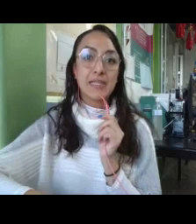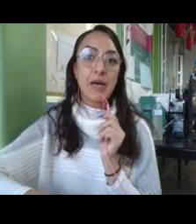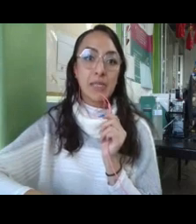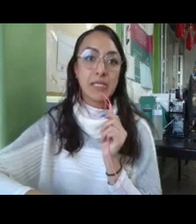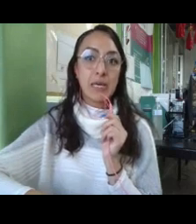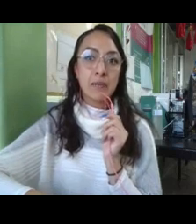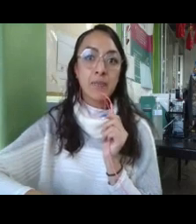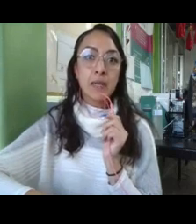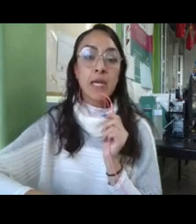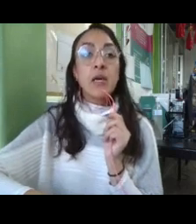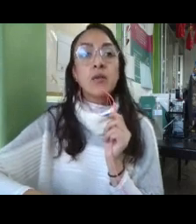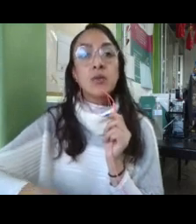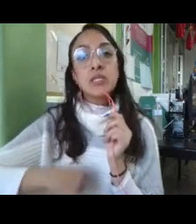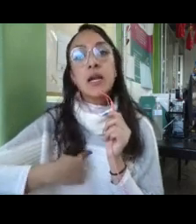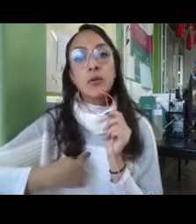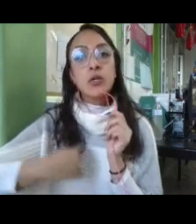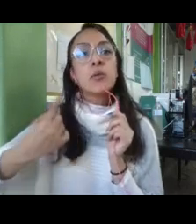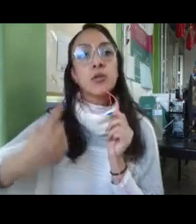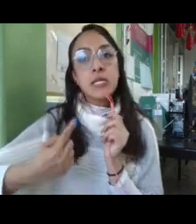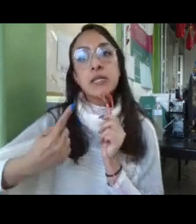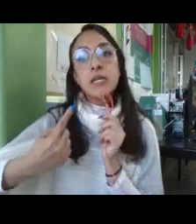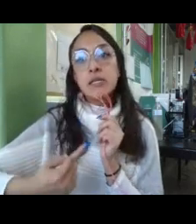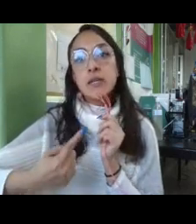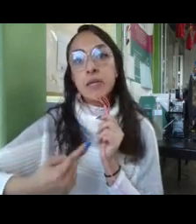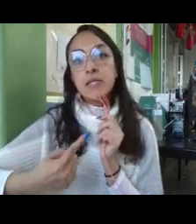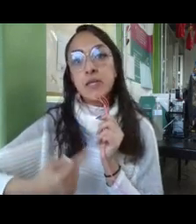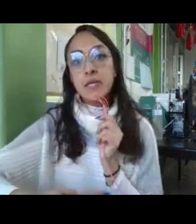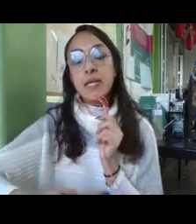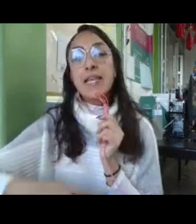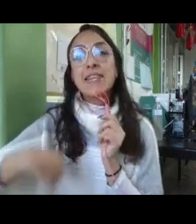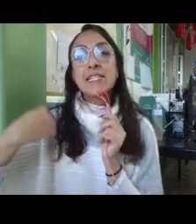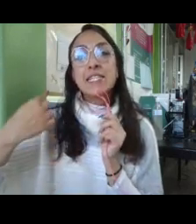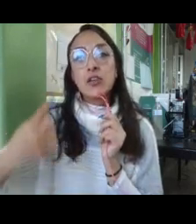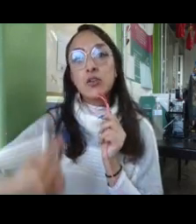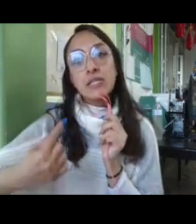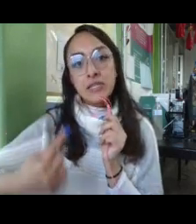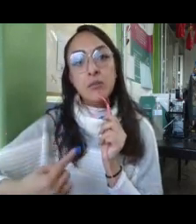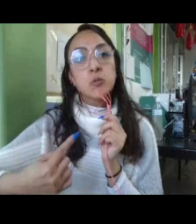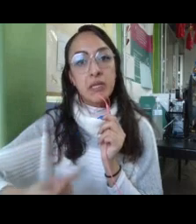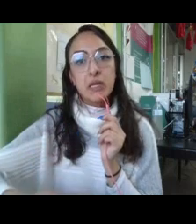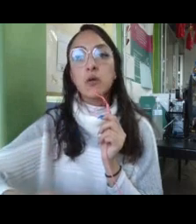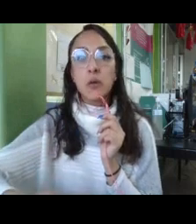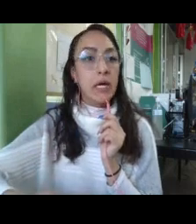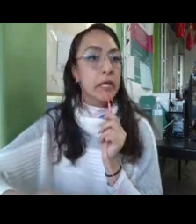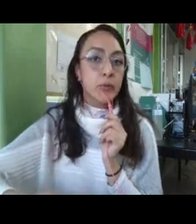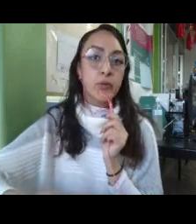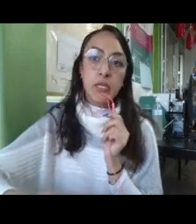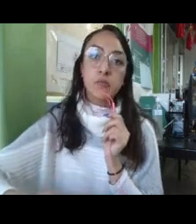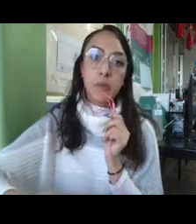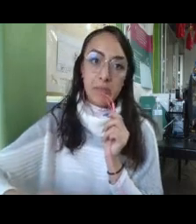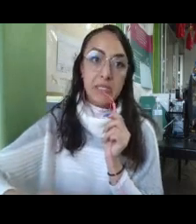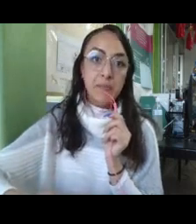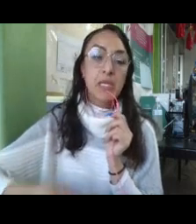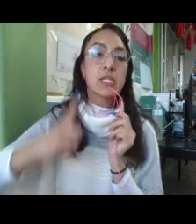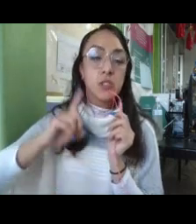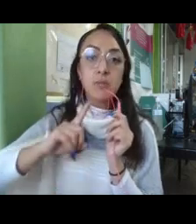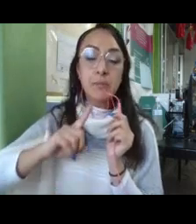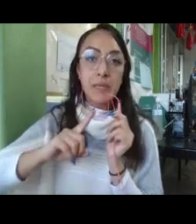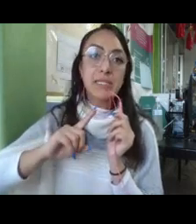acerca de la discapacidad. Nuestra labor como docente es también saber desde dónde estamos partiendo con cada uno de los